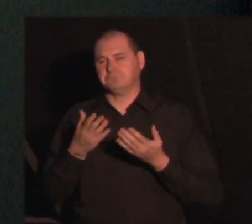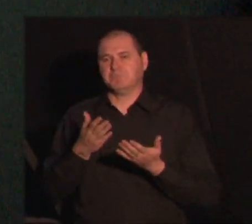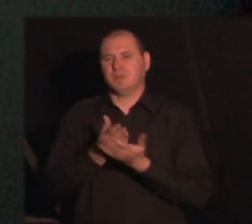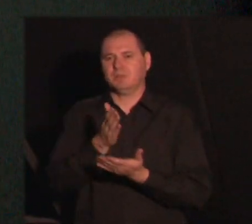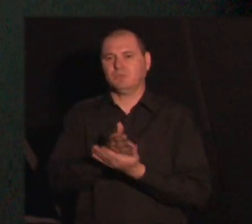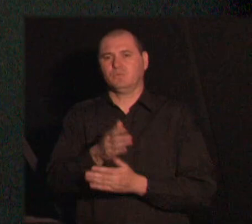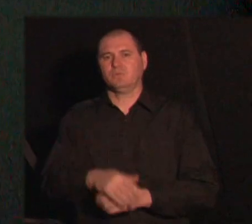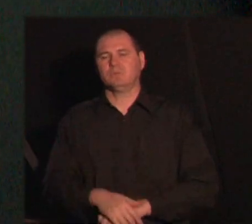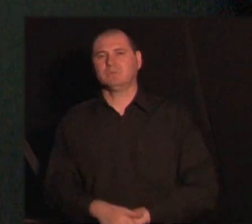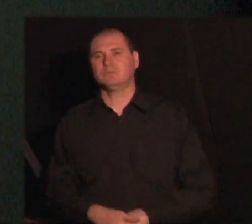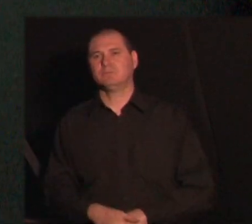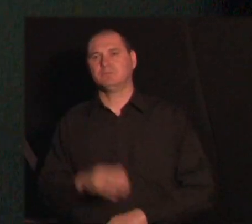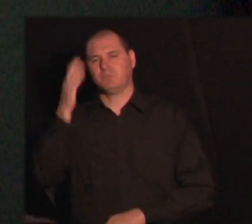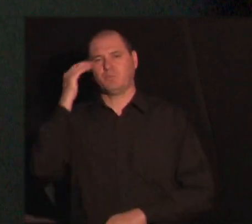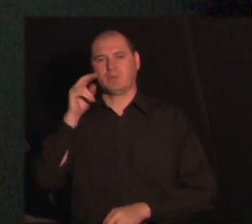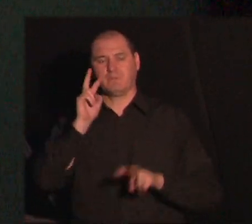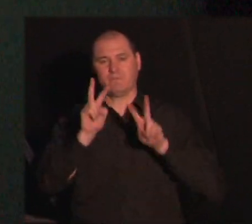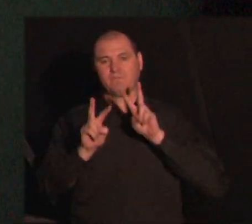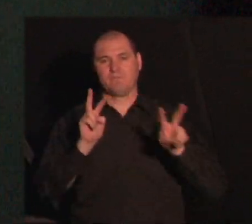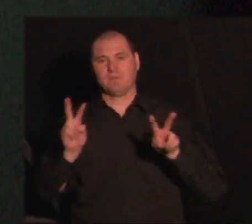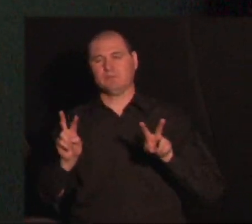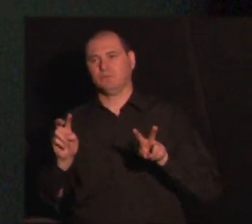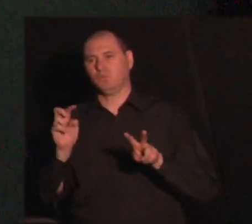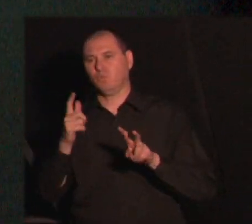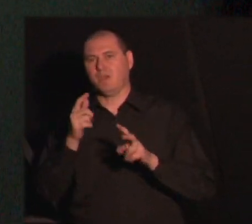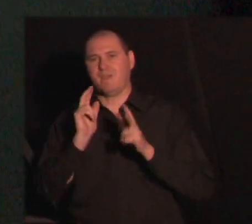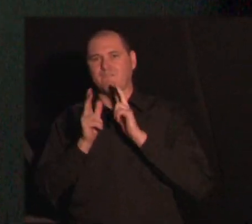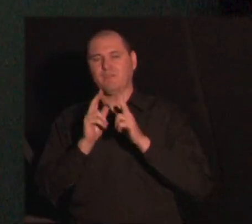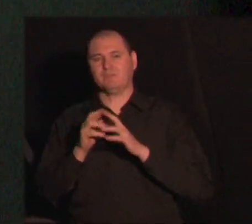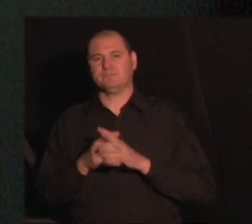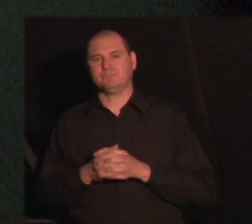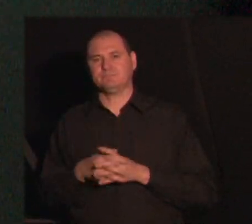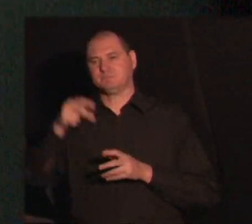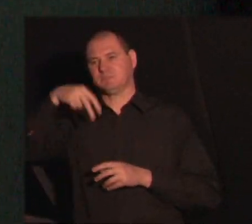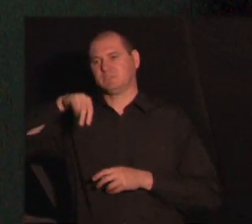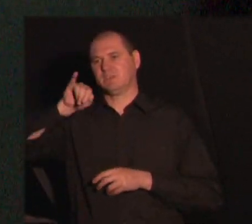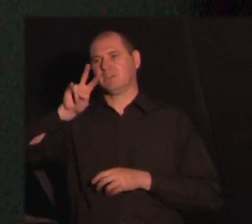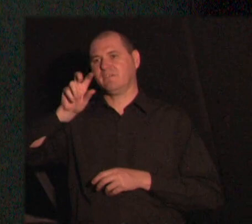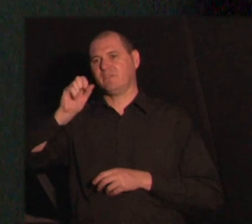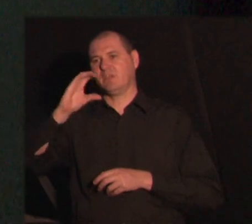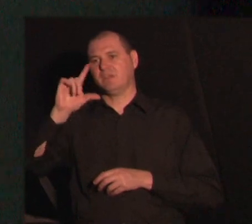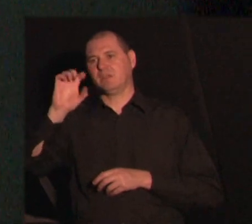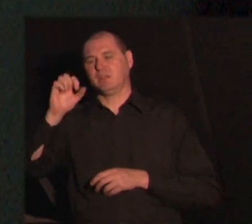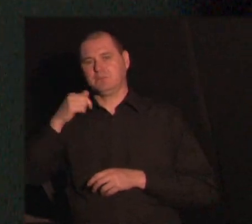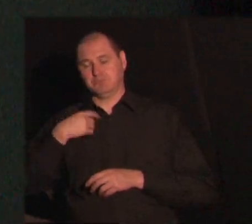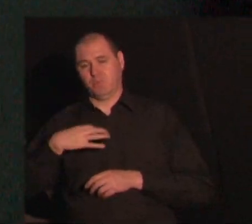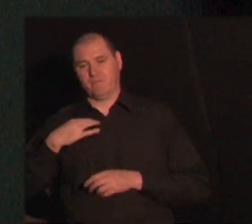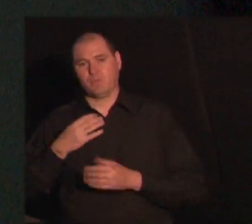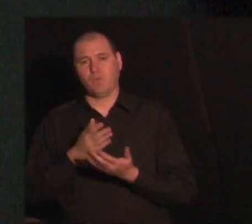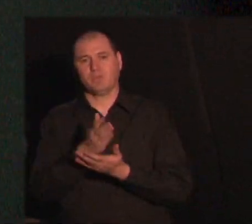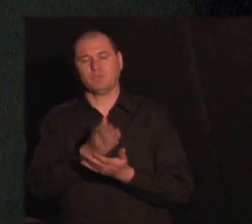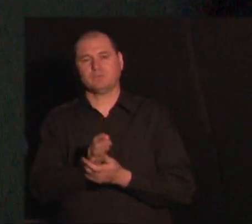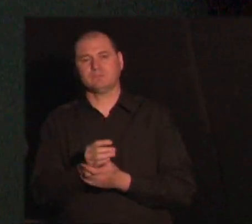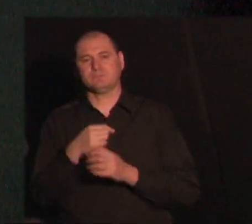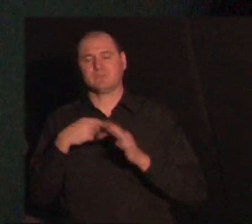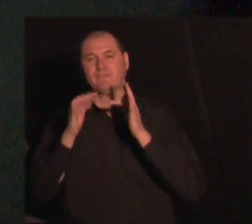ayudarla, porque veía que no hablaba el Nivajla, entonces, bueno, me ofrezco, decía mi mamá, dale, y